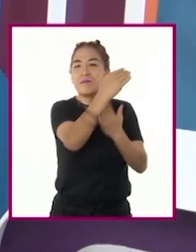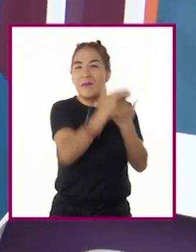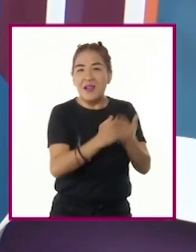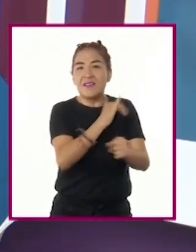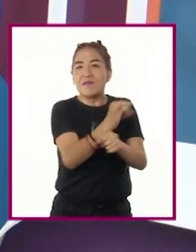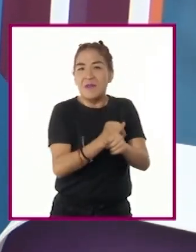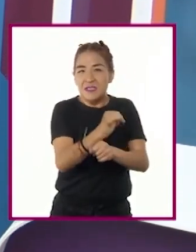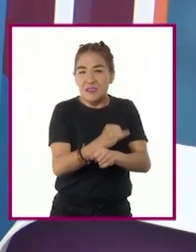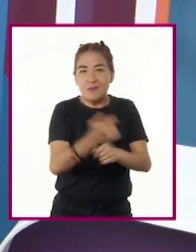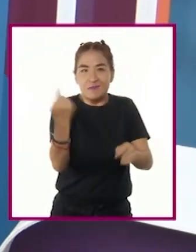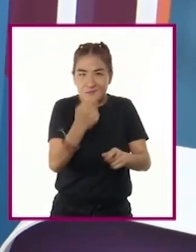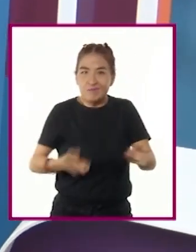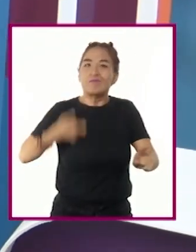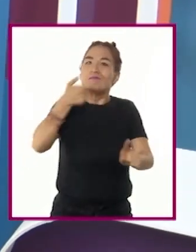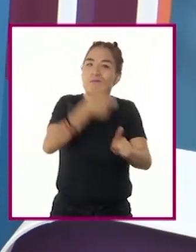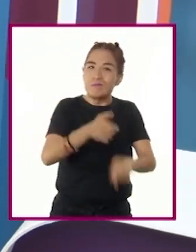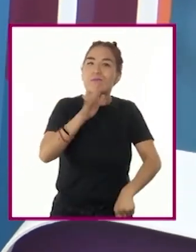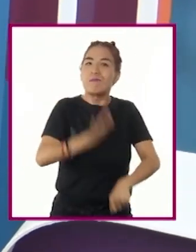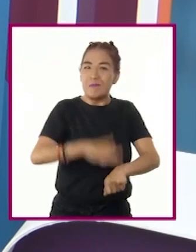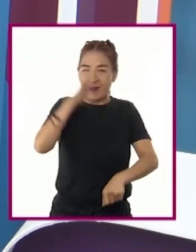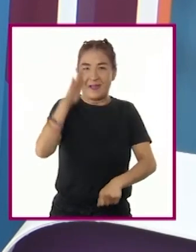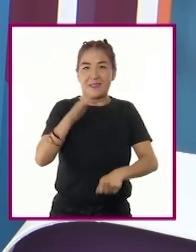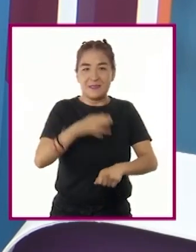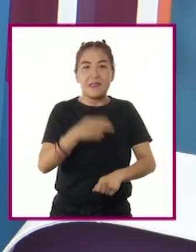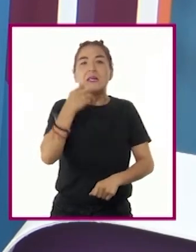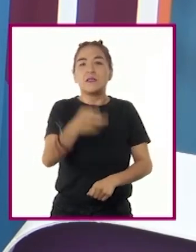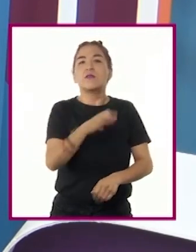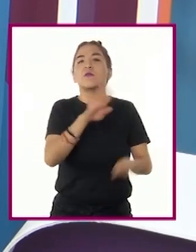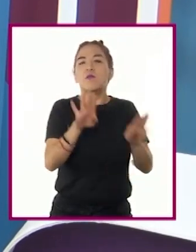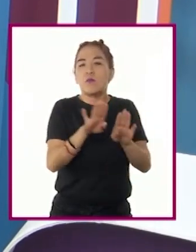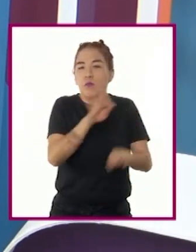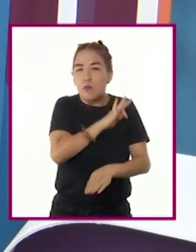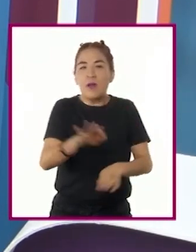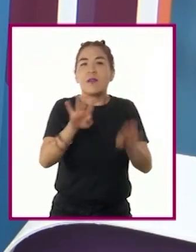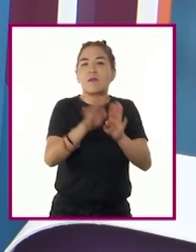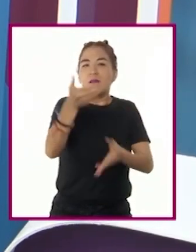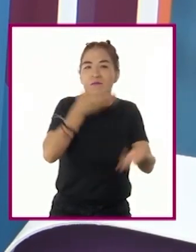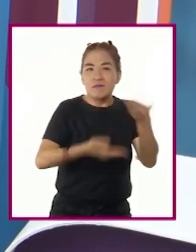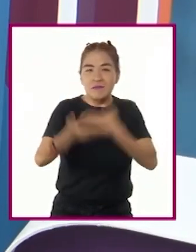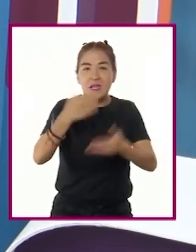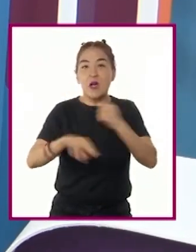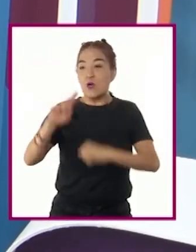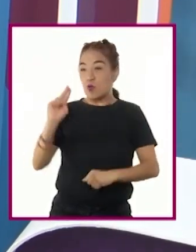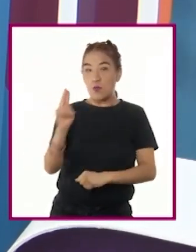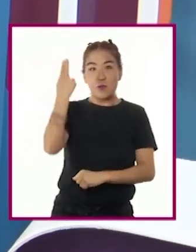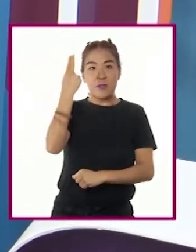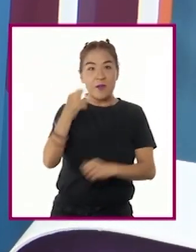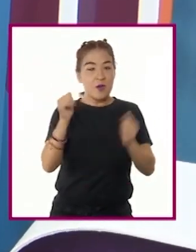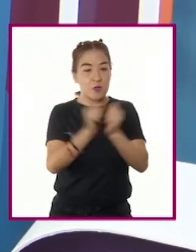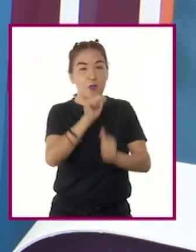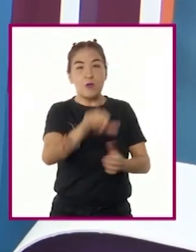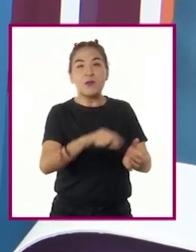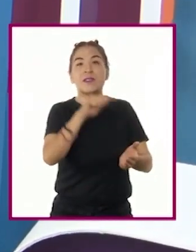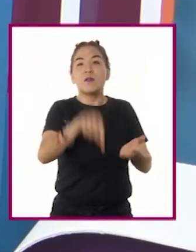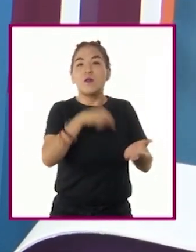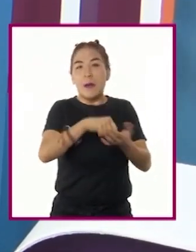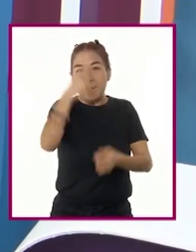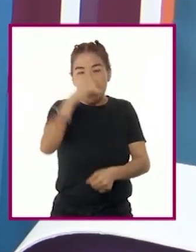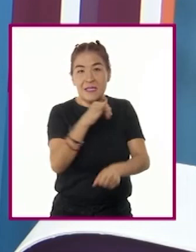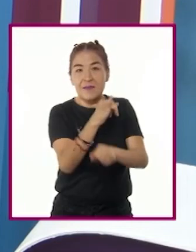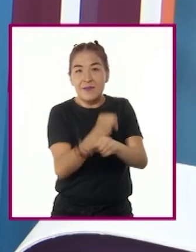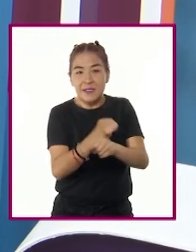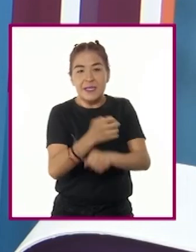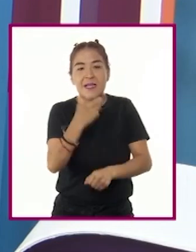investigación científica y tecnológica, a estrechar la relación entre las universidades y centros de investigación con la